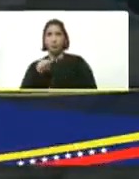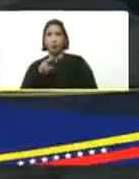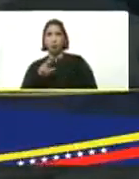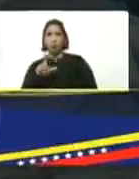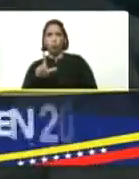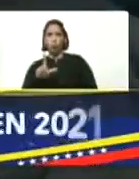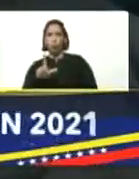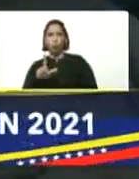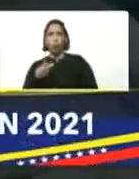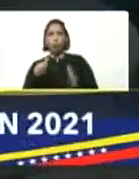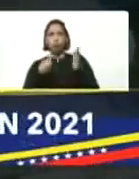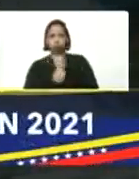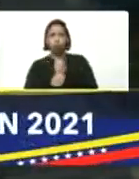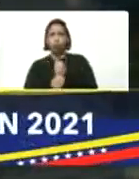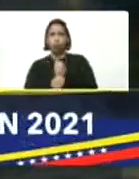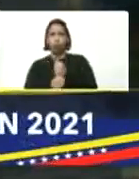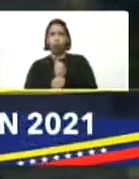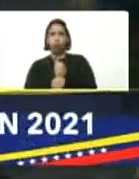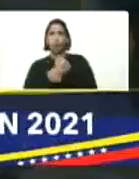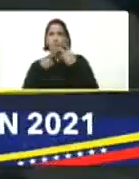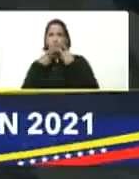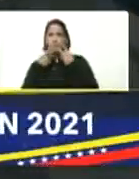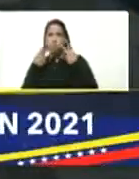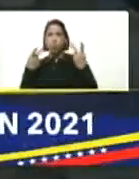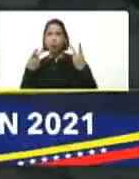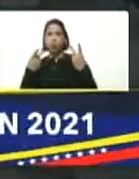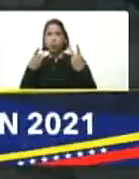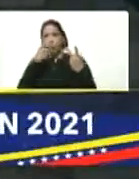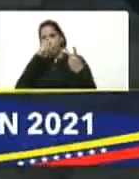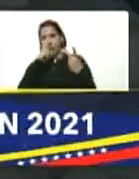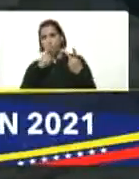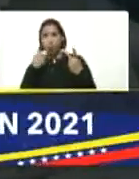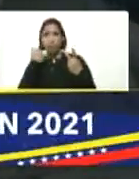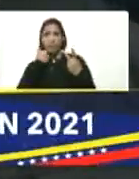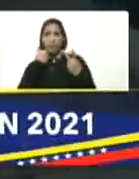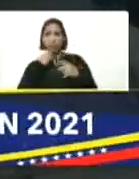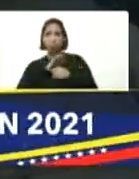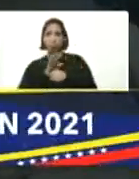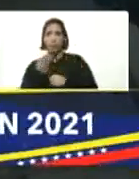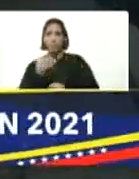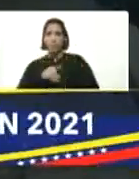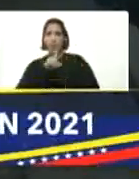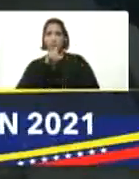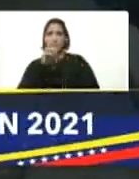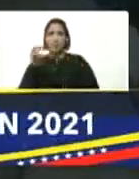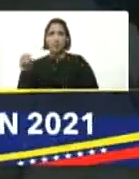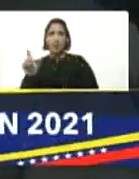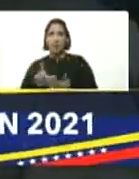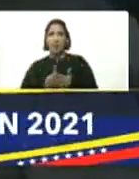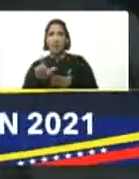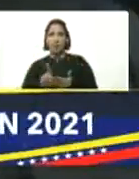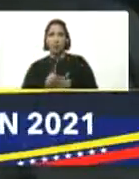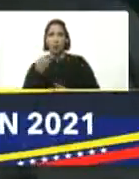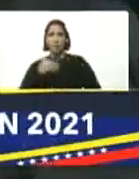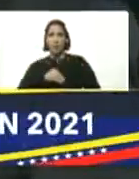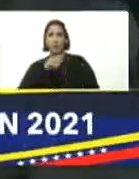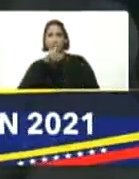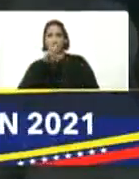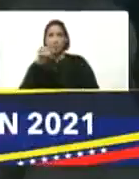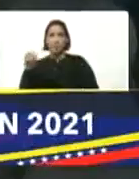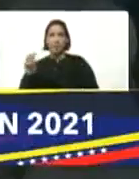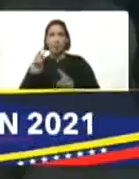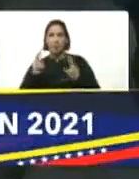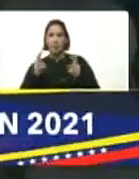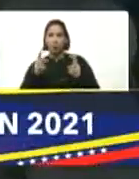haber conseguido publicar en este año de pandemia más de 100 libros, más de 100 títulos, es